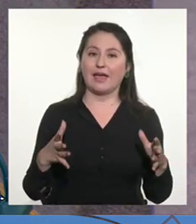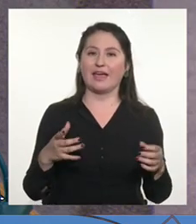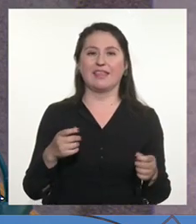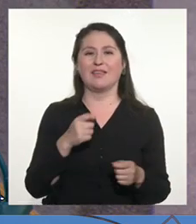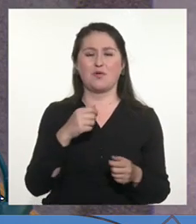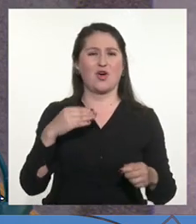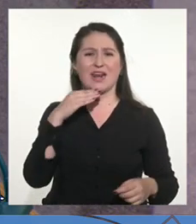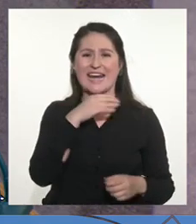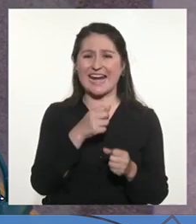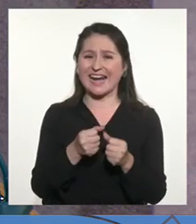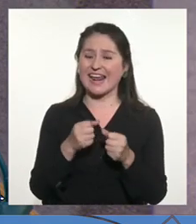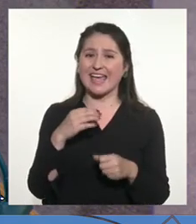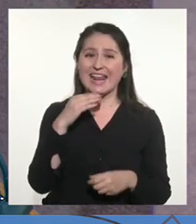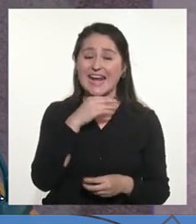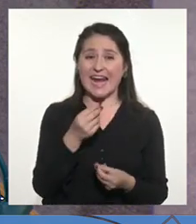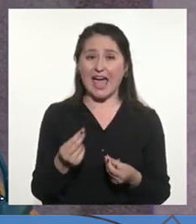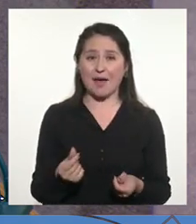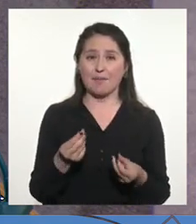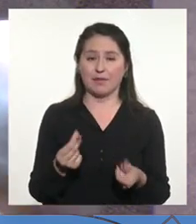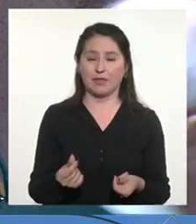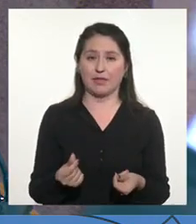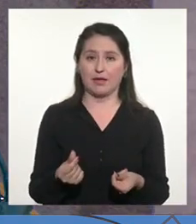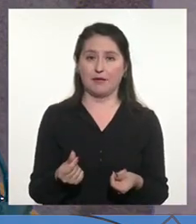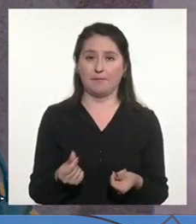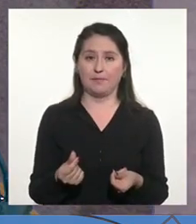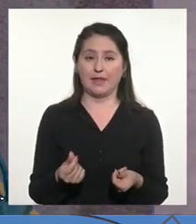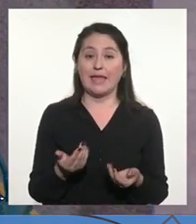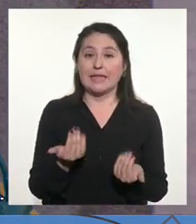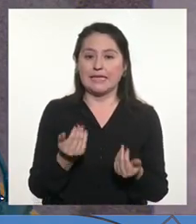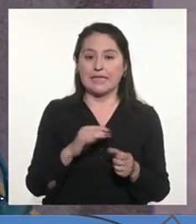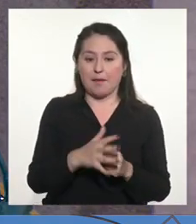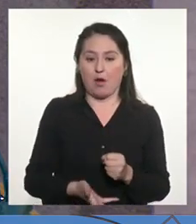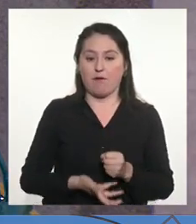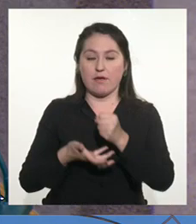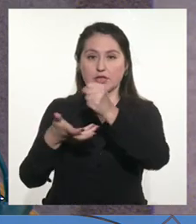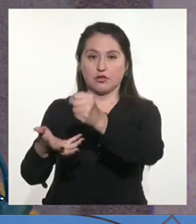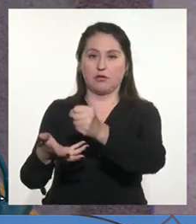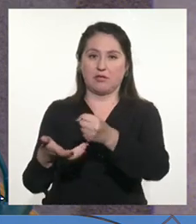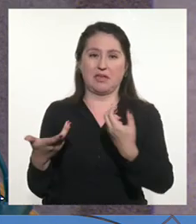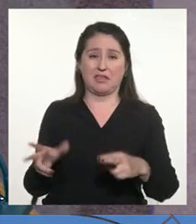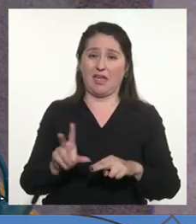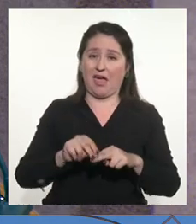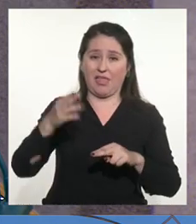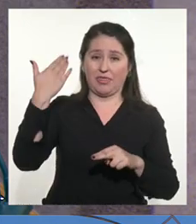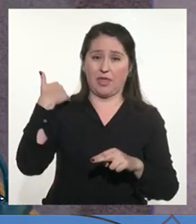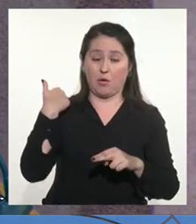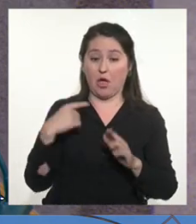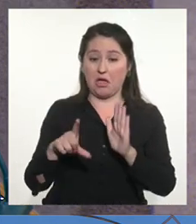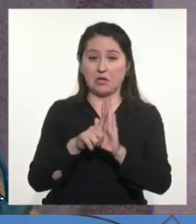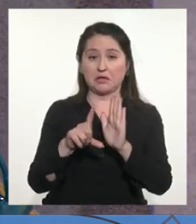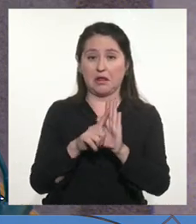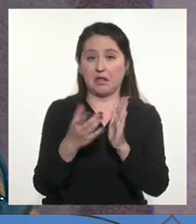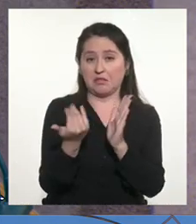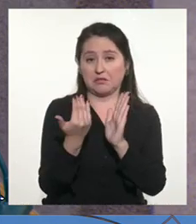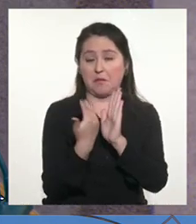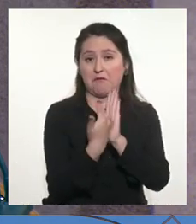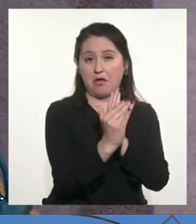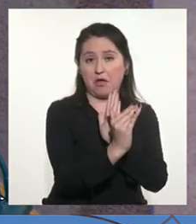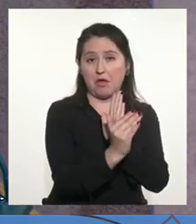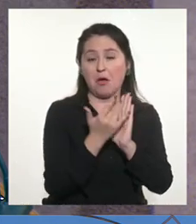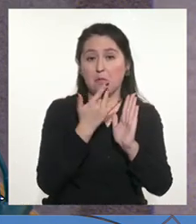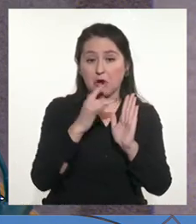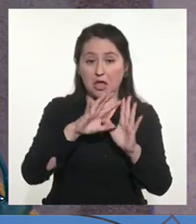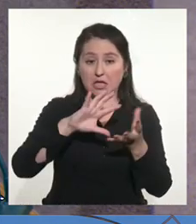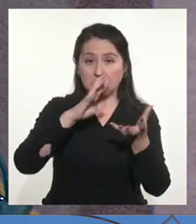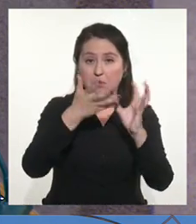incluso tienen que hacer inversiones que son totalmente obsoletas yo creo que habría que derogar esa ley rápidamente porque ese mundo ya